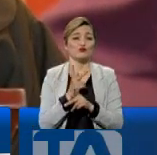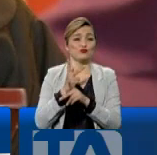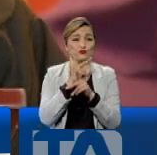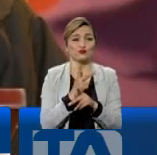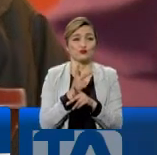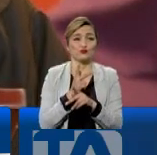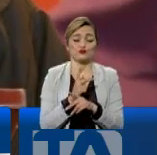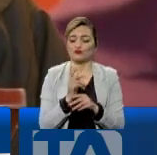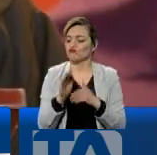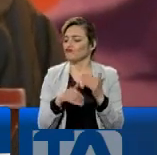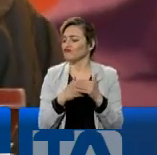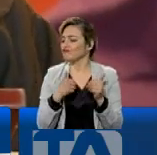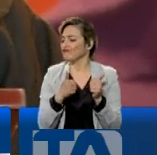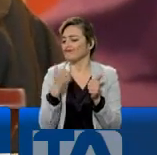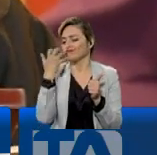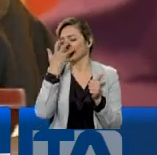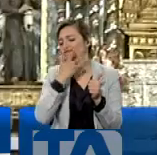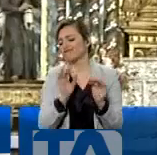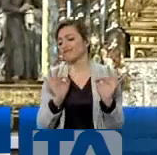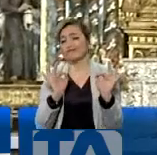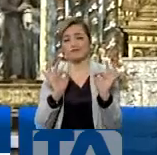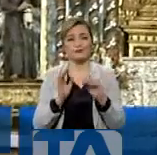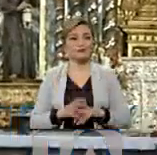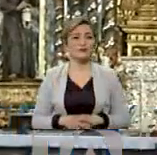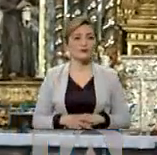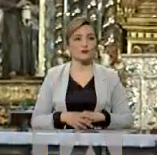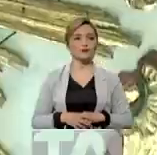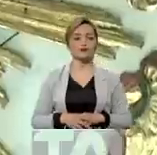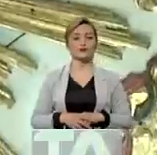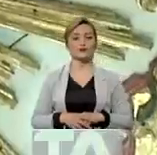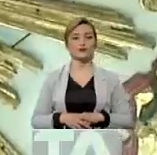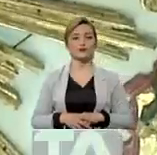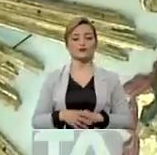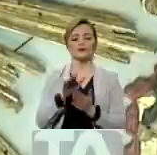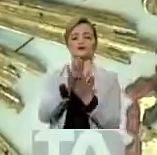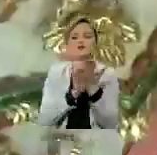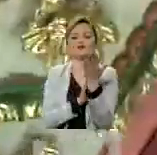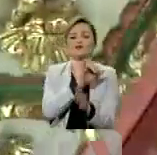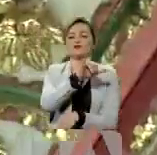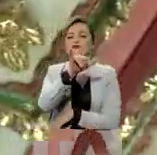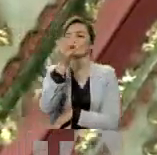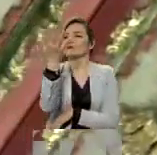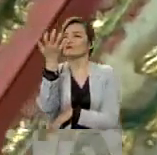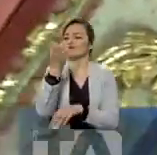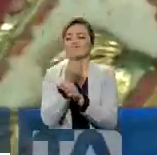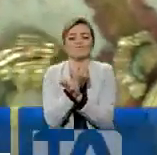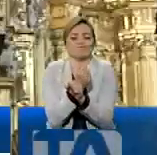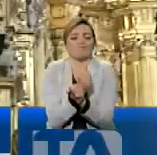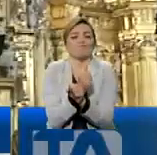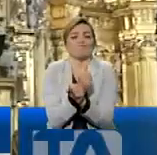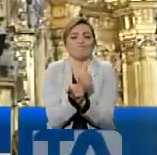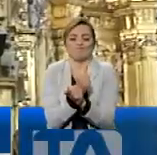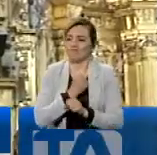mayor tiempo posible esta maravilla que han hecho? Actualmente se ejecutan 15 proyectos similares para salvaguardar